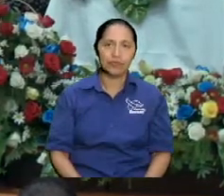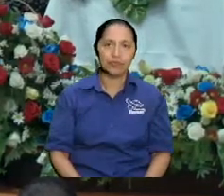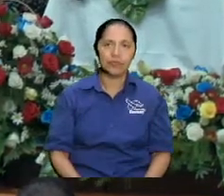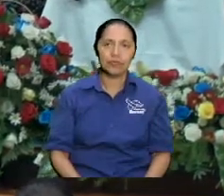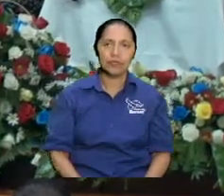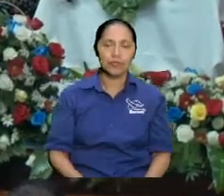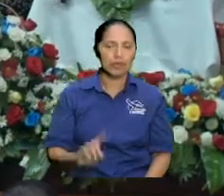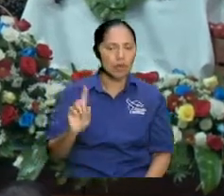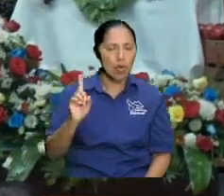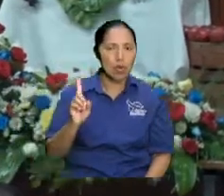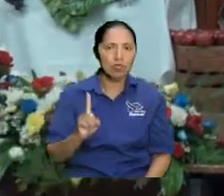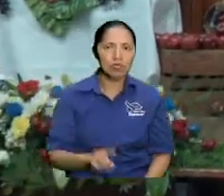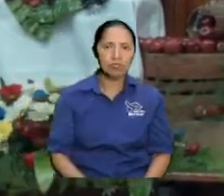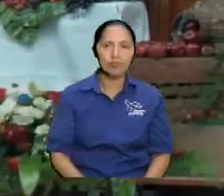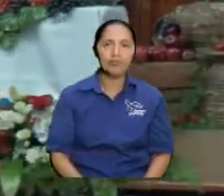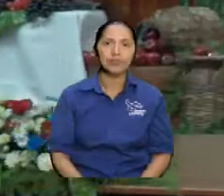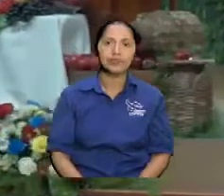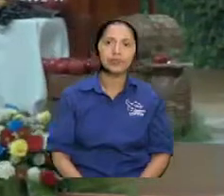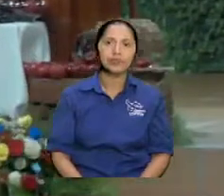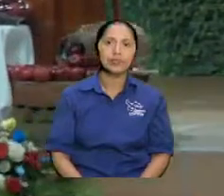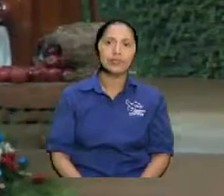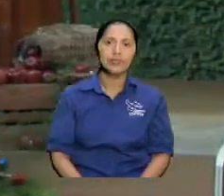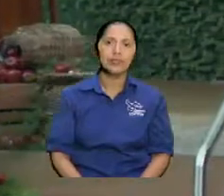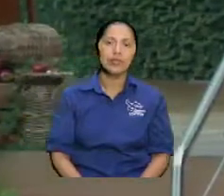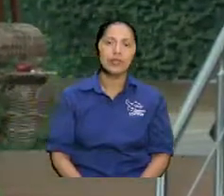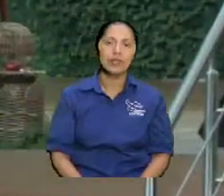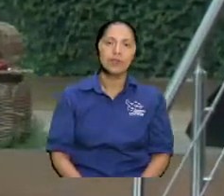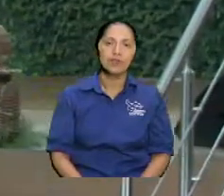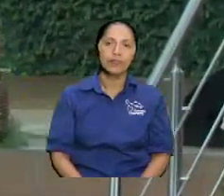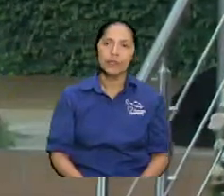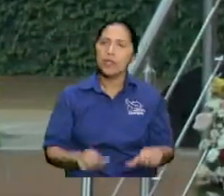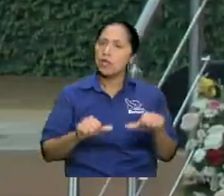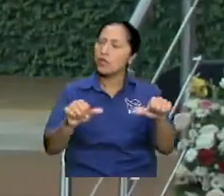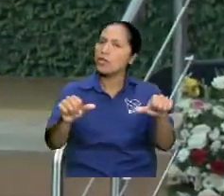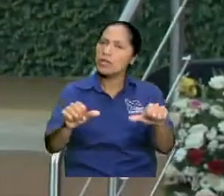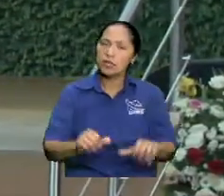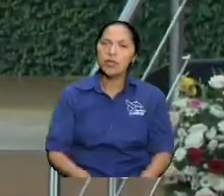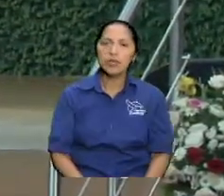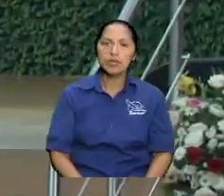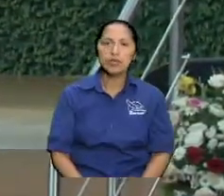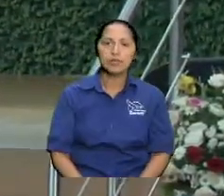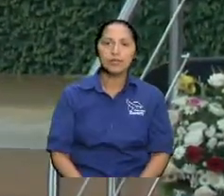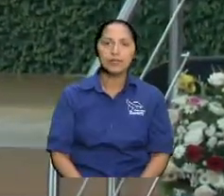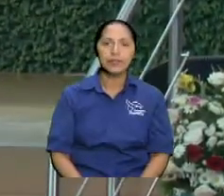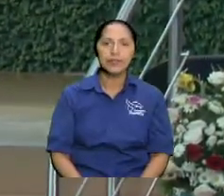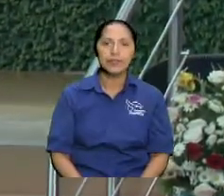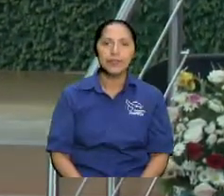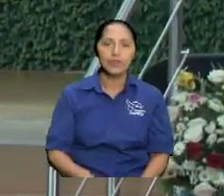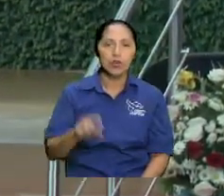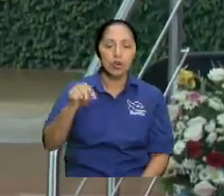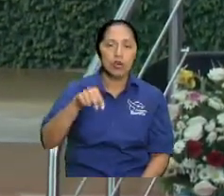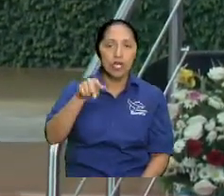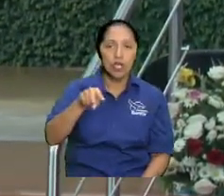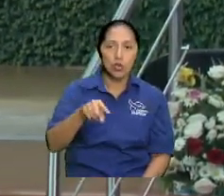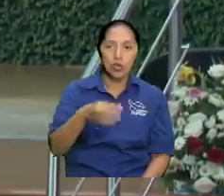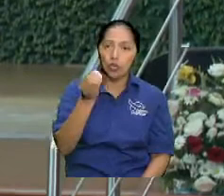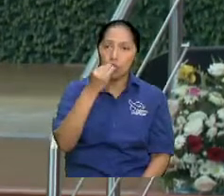allá. Pero no me interrumpa, por favor. Sigamos acá. Hoy que te estés comiendo el